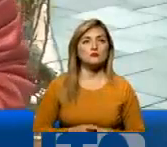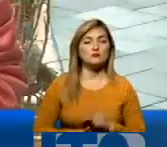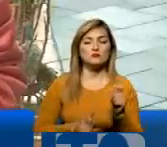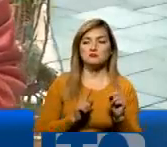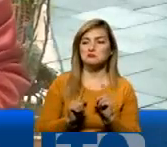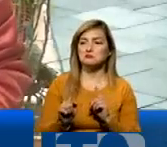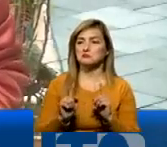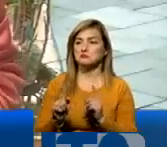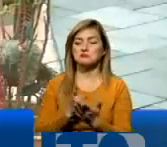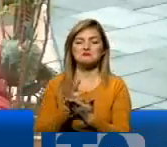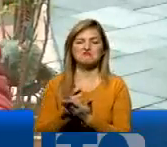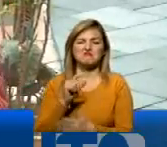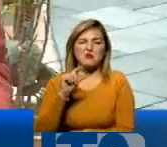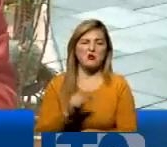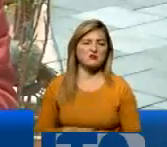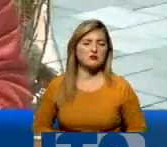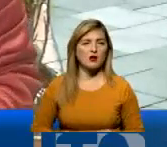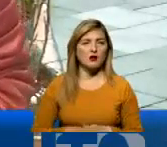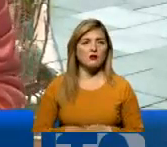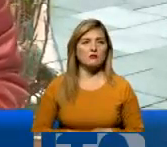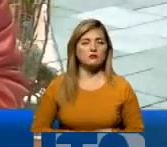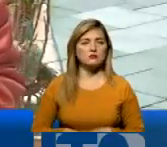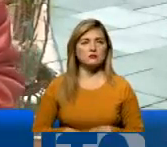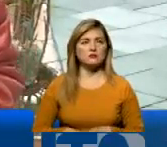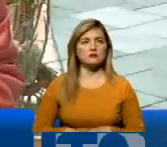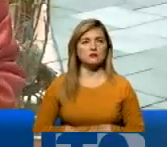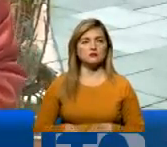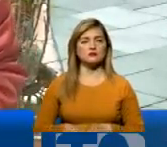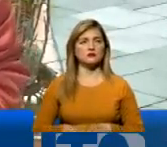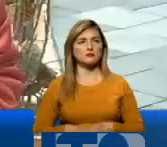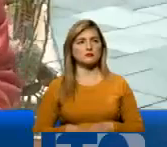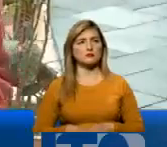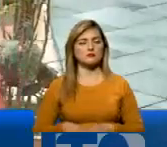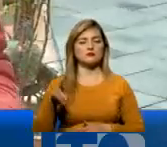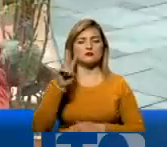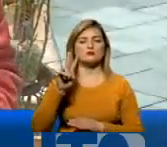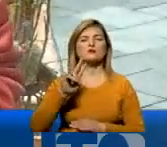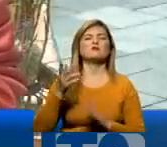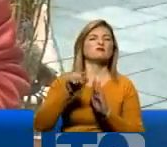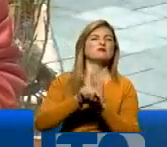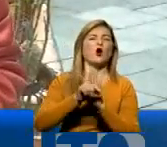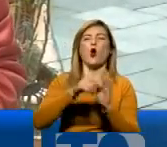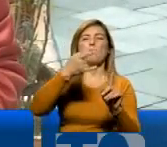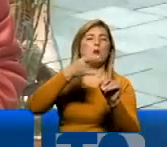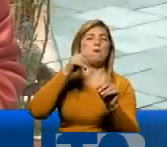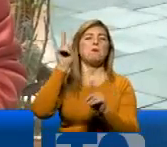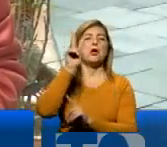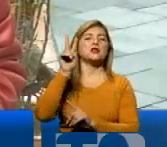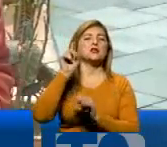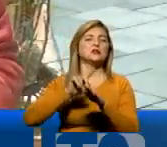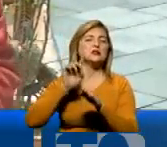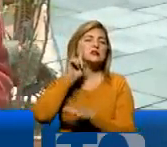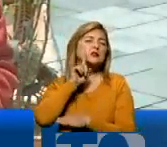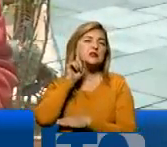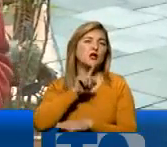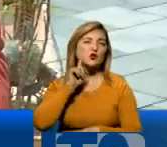pocas personas que se han acercado a los locales a realizar sus compras durante este Black Friday. Lo que nos han podido comentar los propietarios de algunos